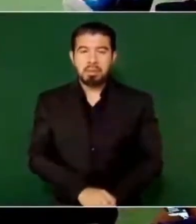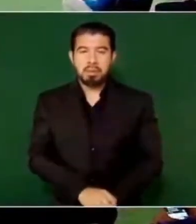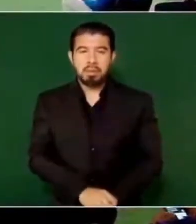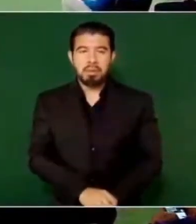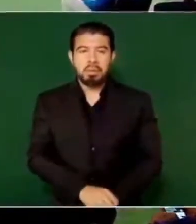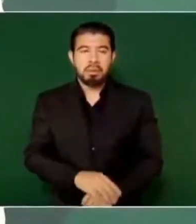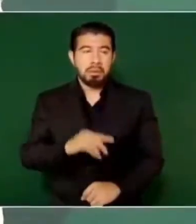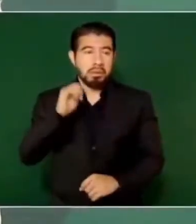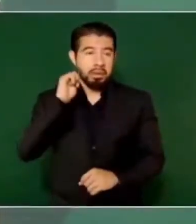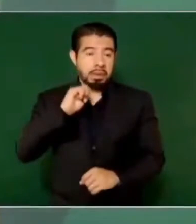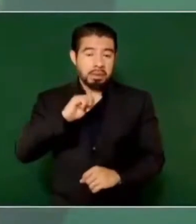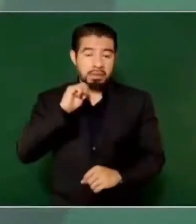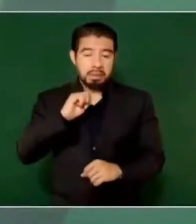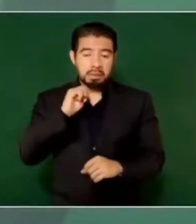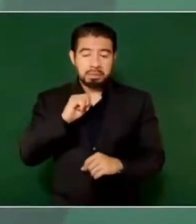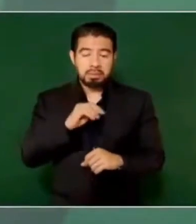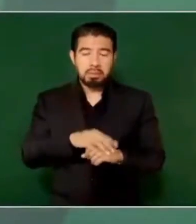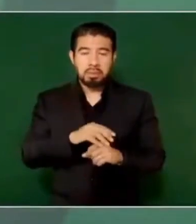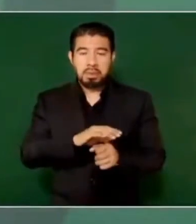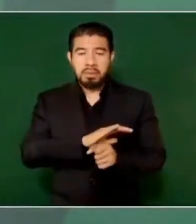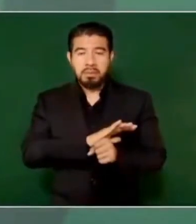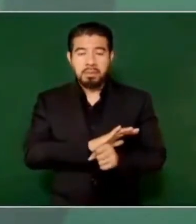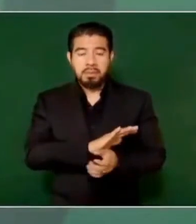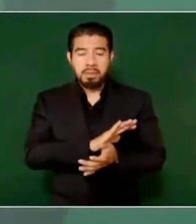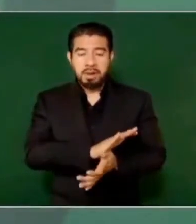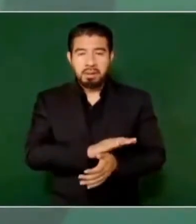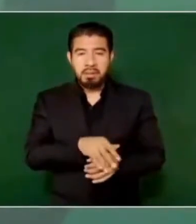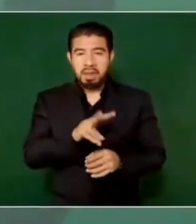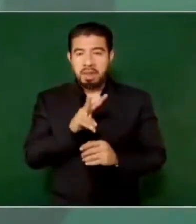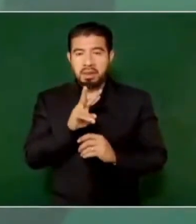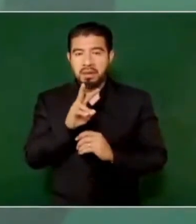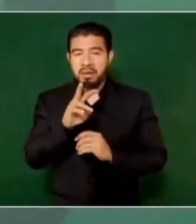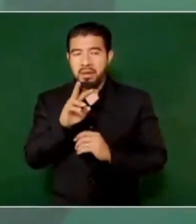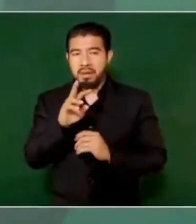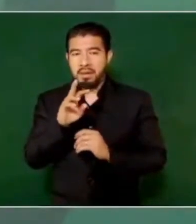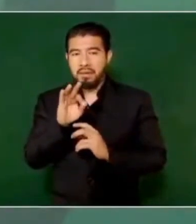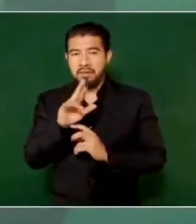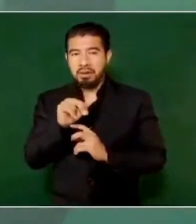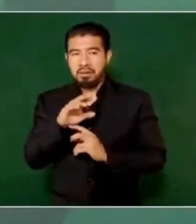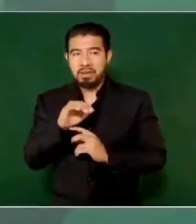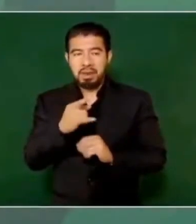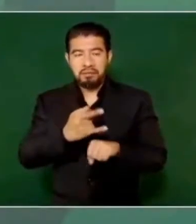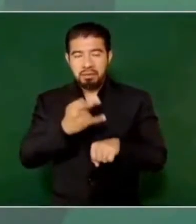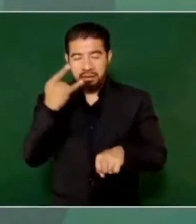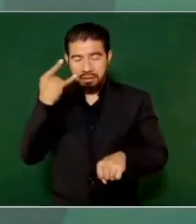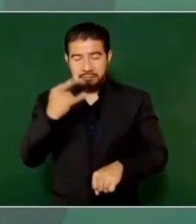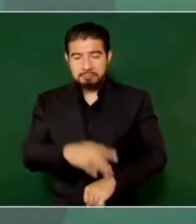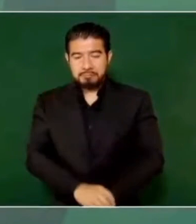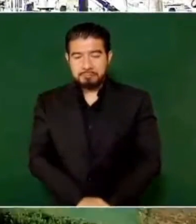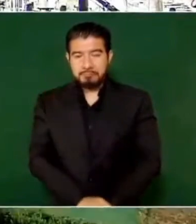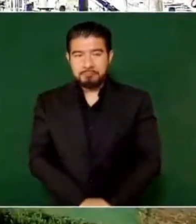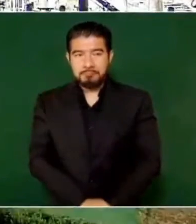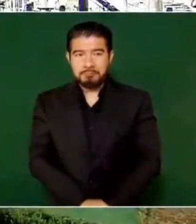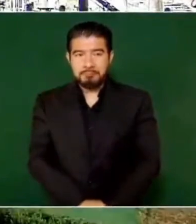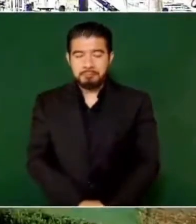Tabasco, víctima del fraude. Sí, en ese libro hago